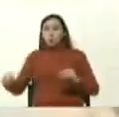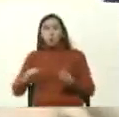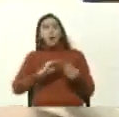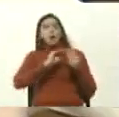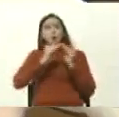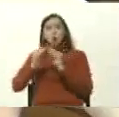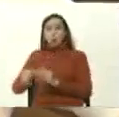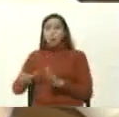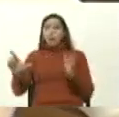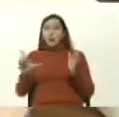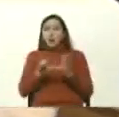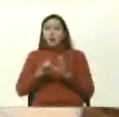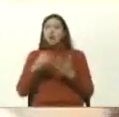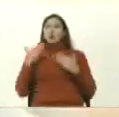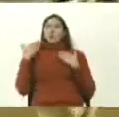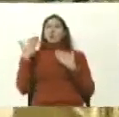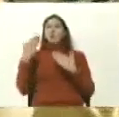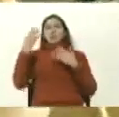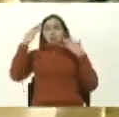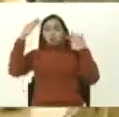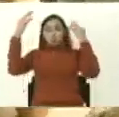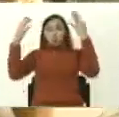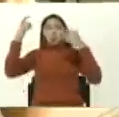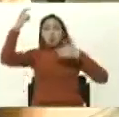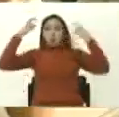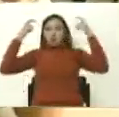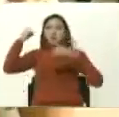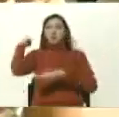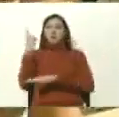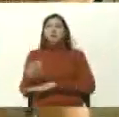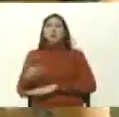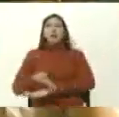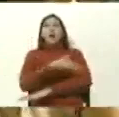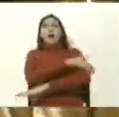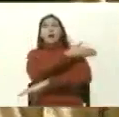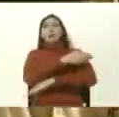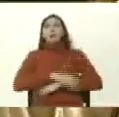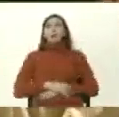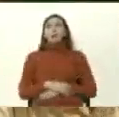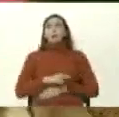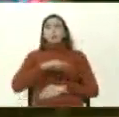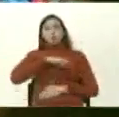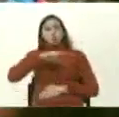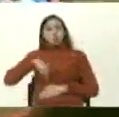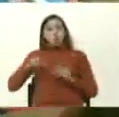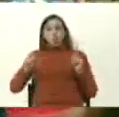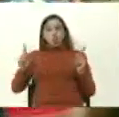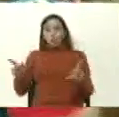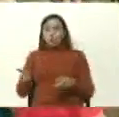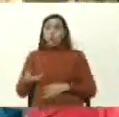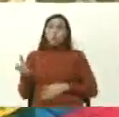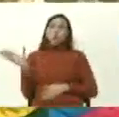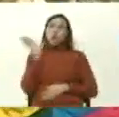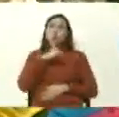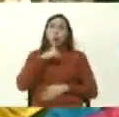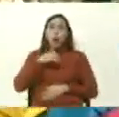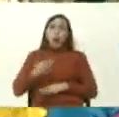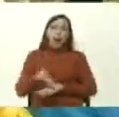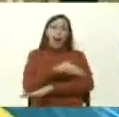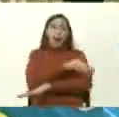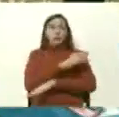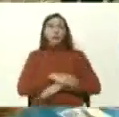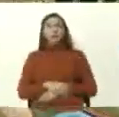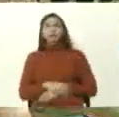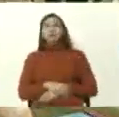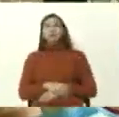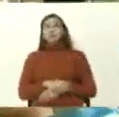un liceo donde no nos pidan el sueño que el comandante Chávez hizo realidad y que nosotros no tuvimos la oportunidad cuando pasamos por estos salones.